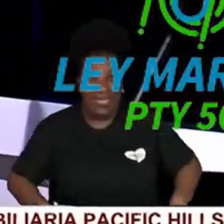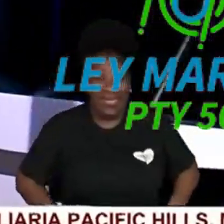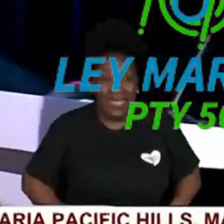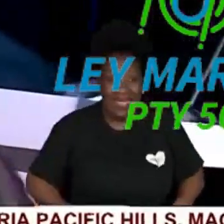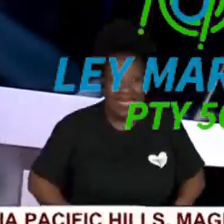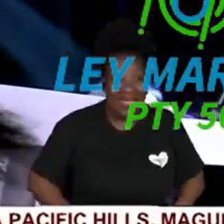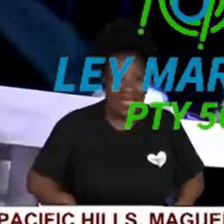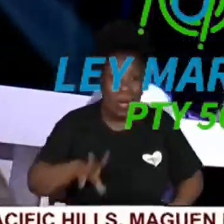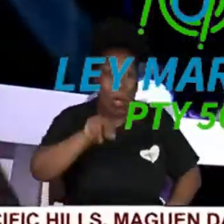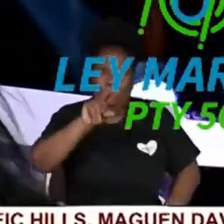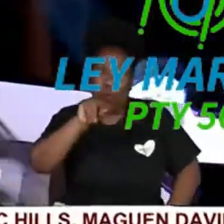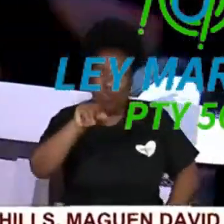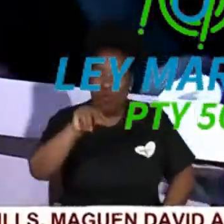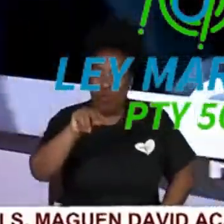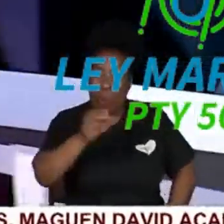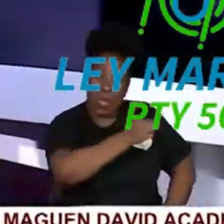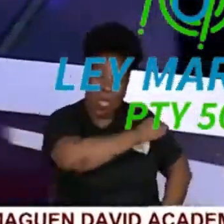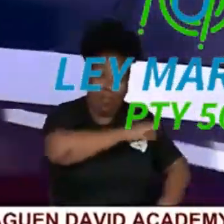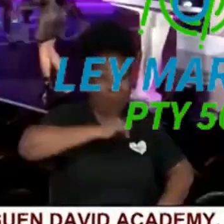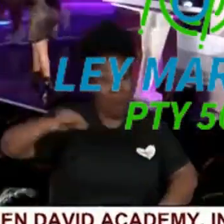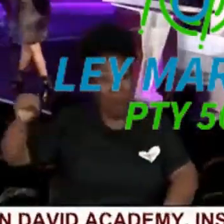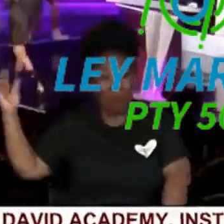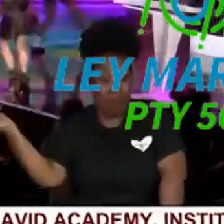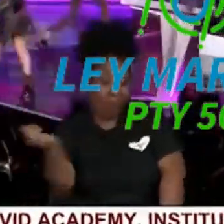No me digan zorra.